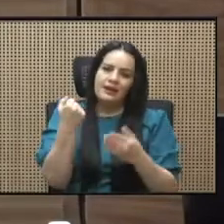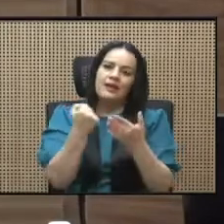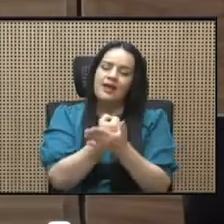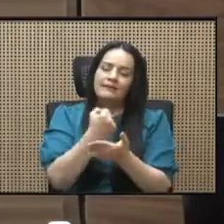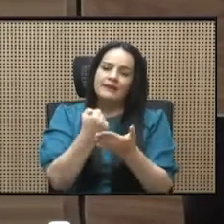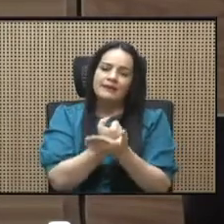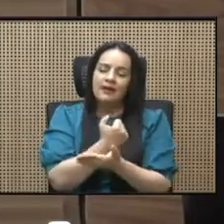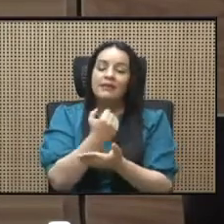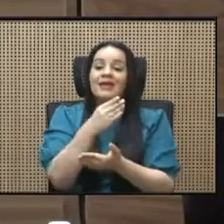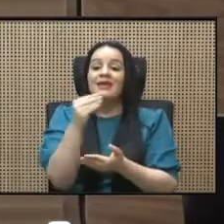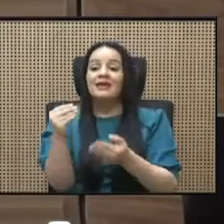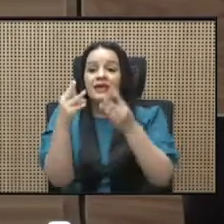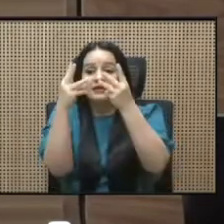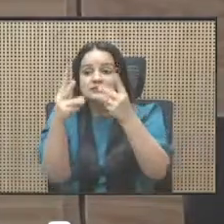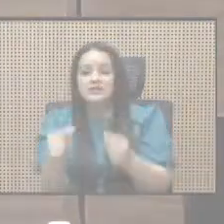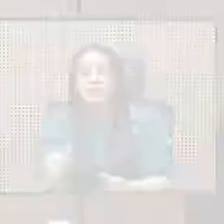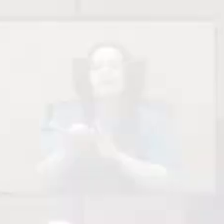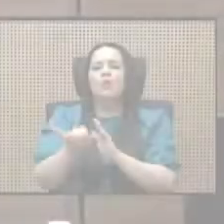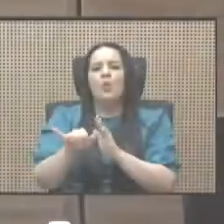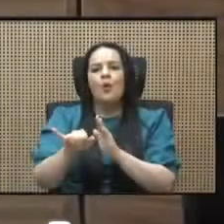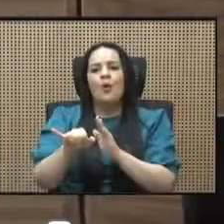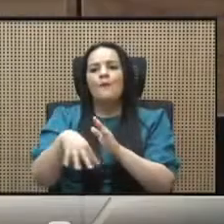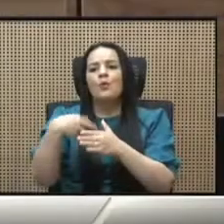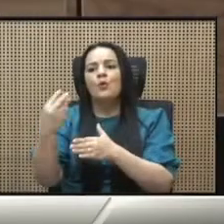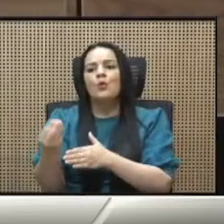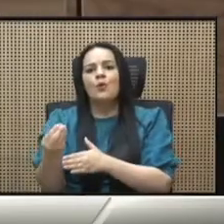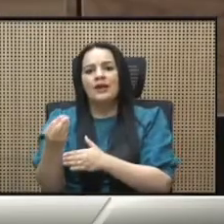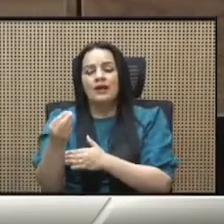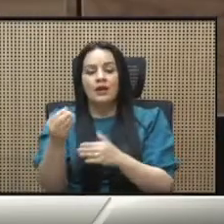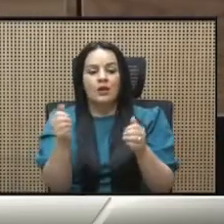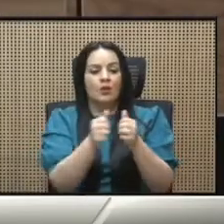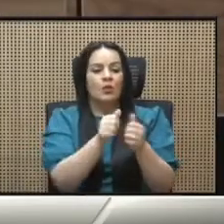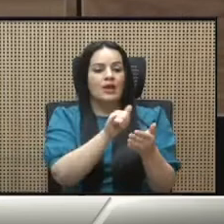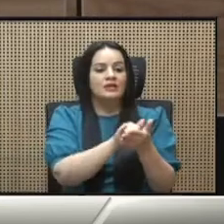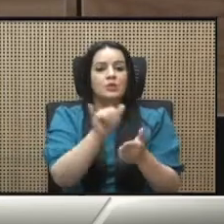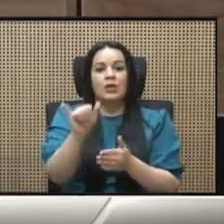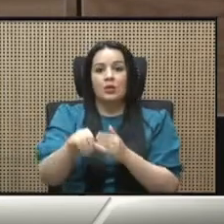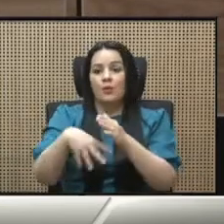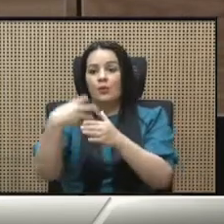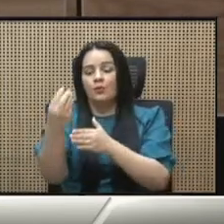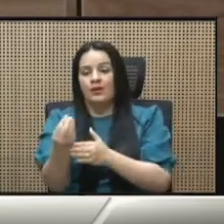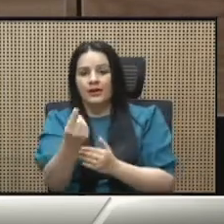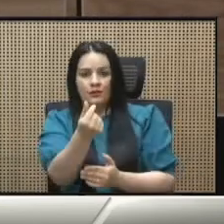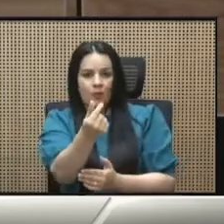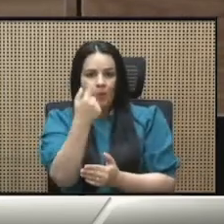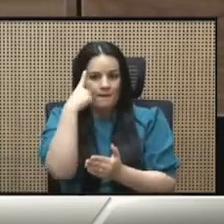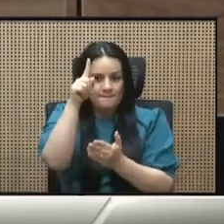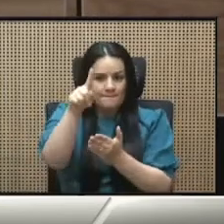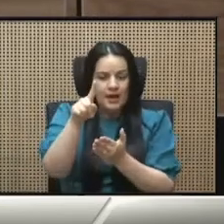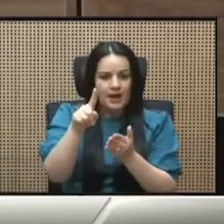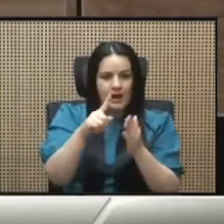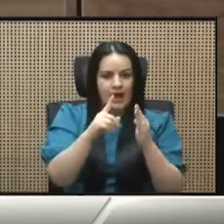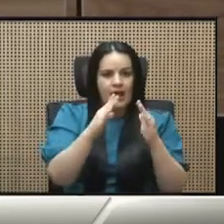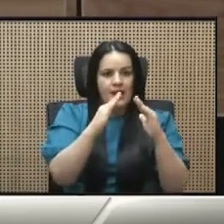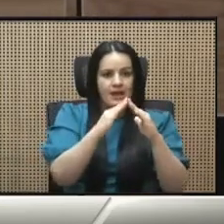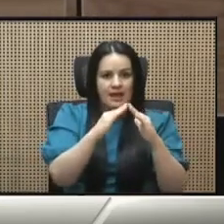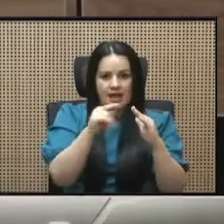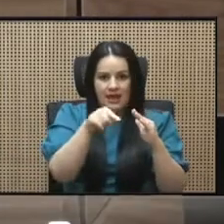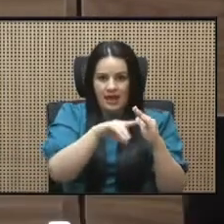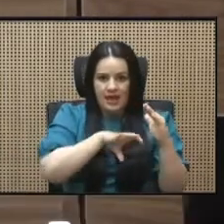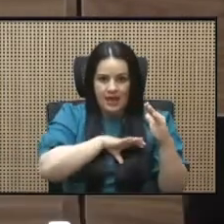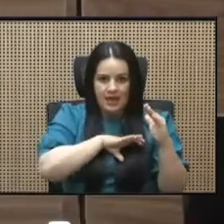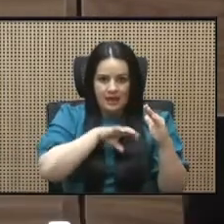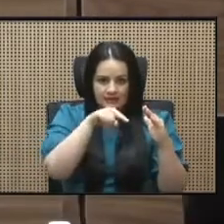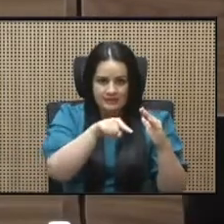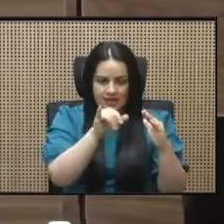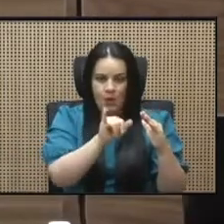que Hacienda no lo haya entendido. Con esto quedaron por fuera el rubro para las delegaciones policiales.